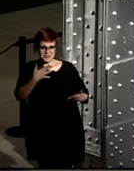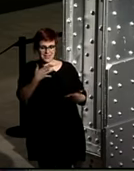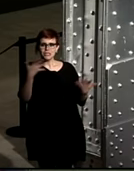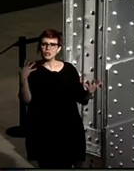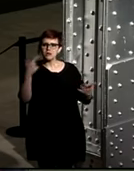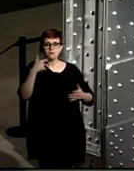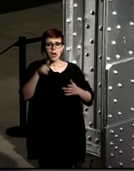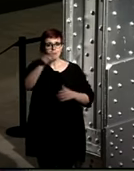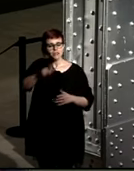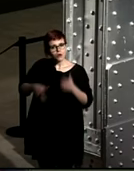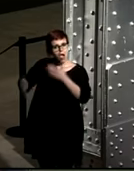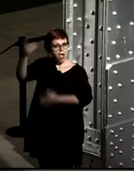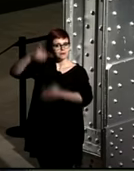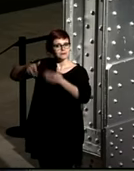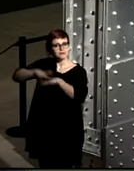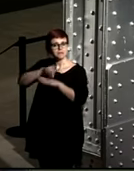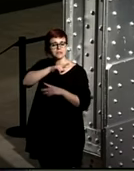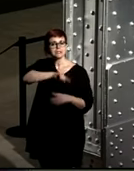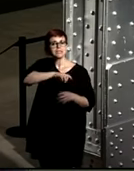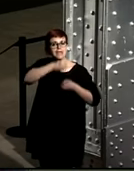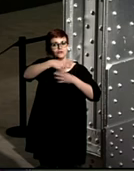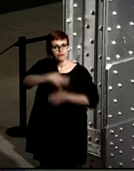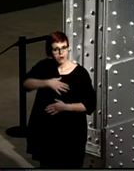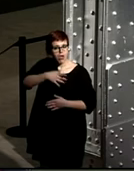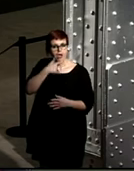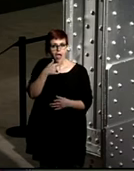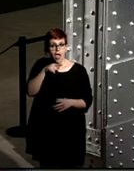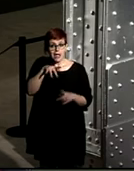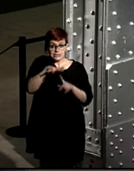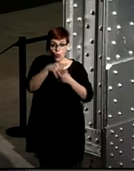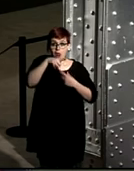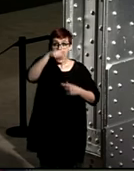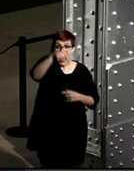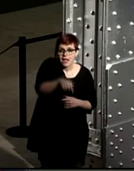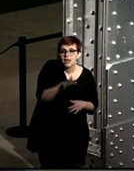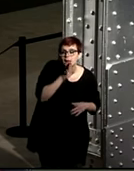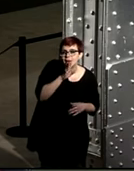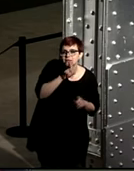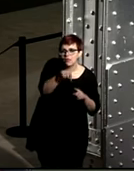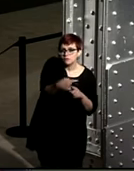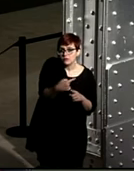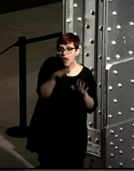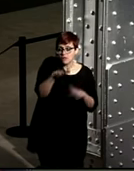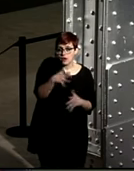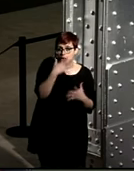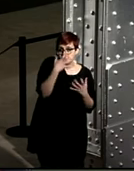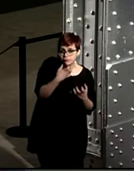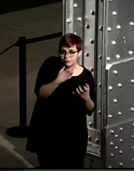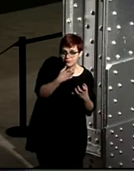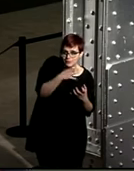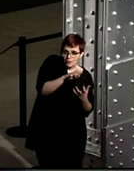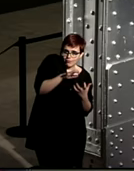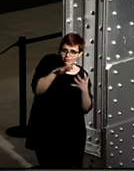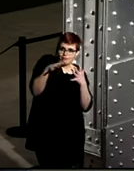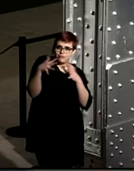gente anteriormente que ha sabido contar las historias de aquí, lo que nos ocurre, y encima sacarle comicidad a eso, pues es